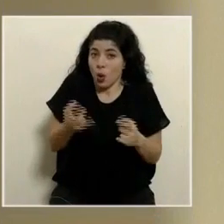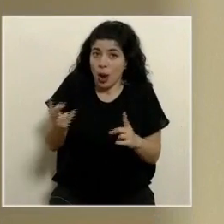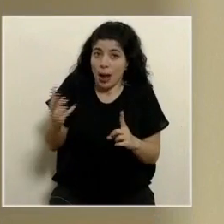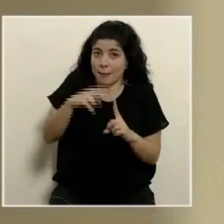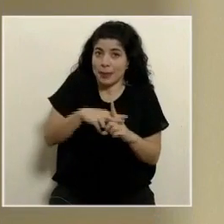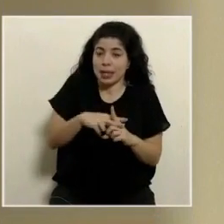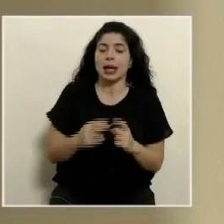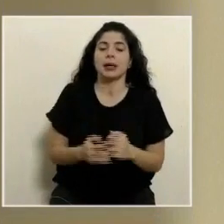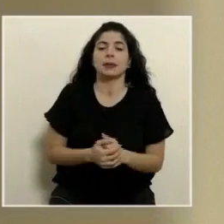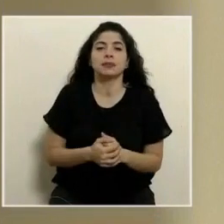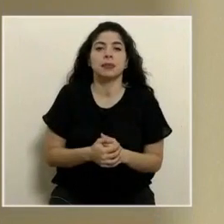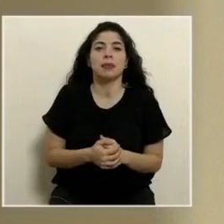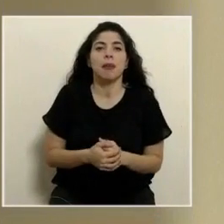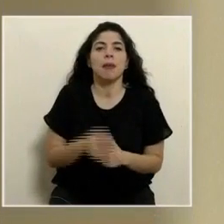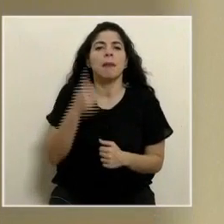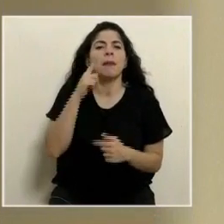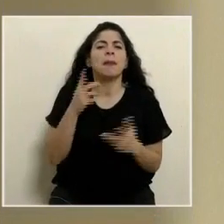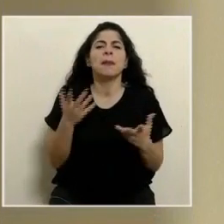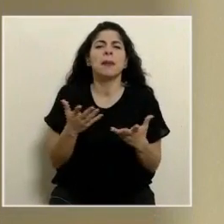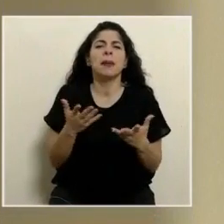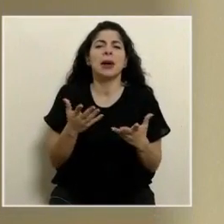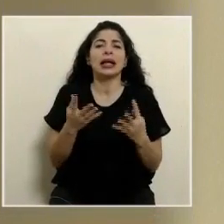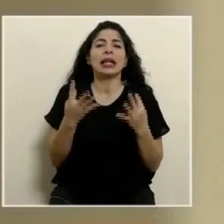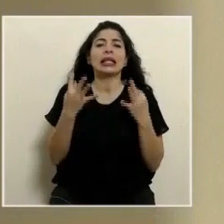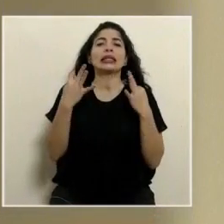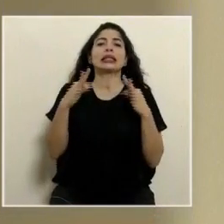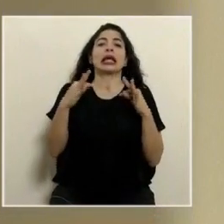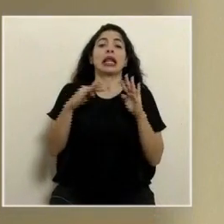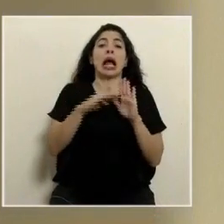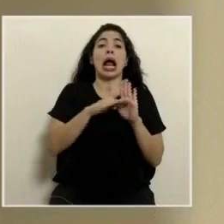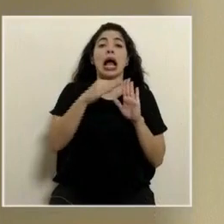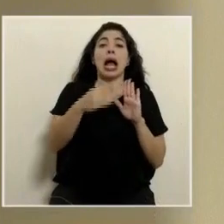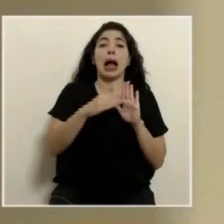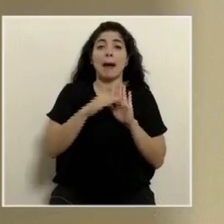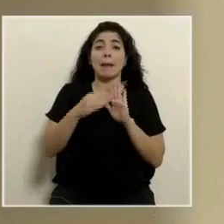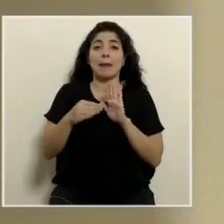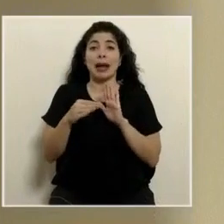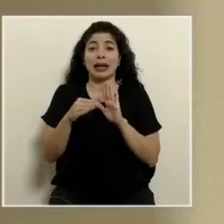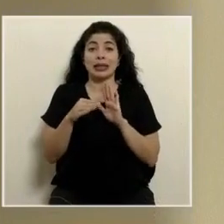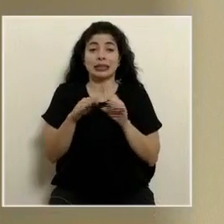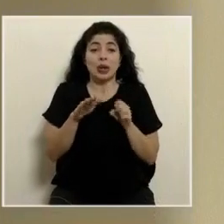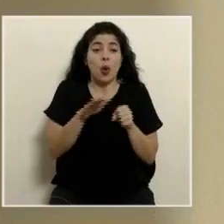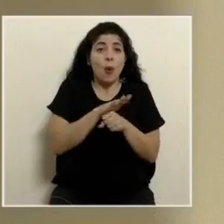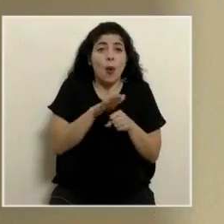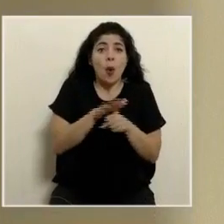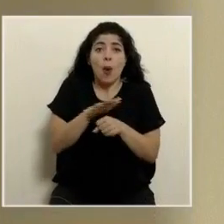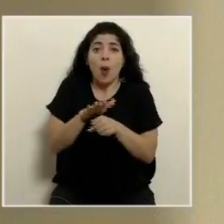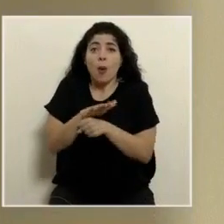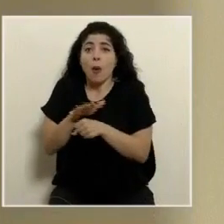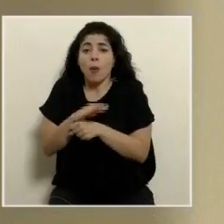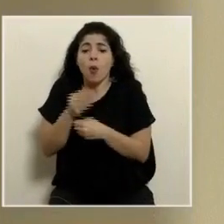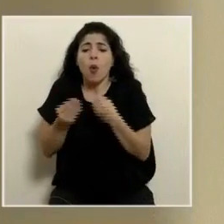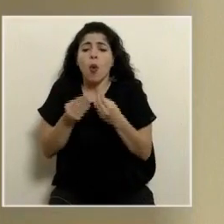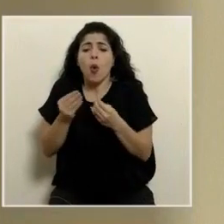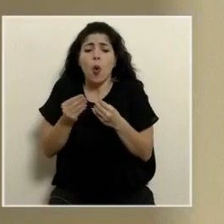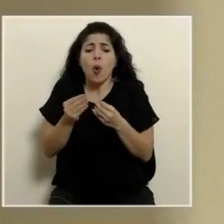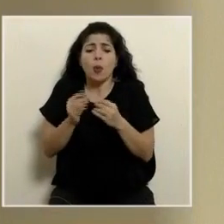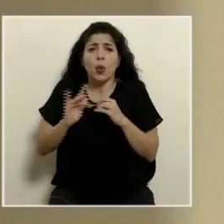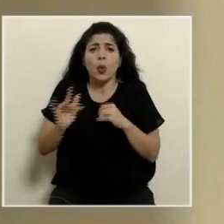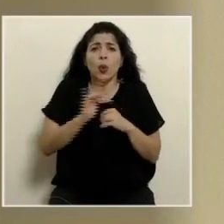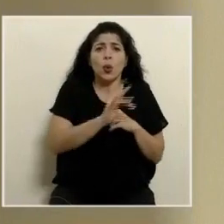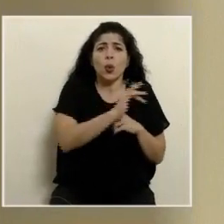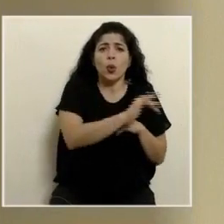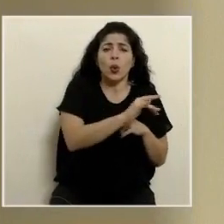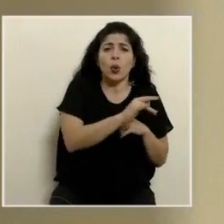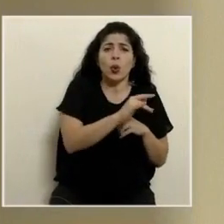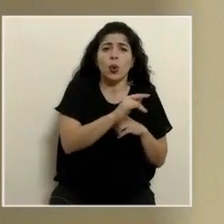implementando para tratar de vaciar camas de la Caja que están ocupadas por pacientes